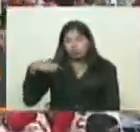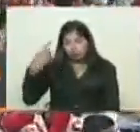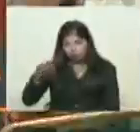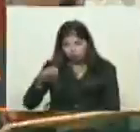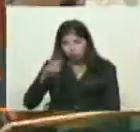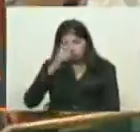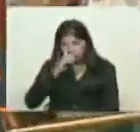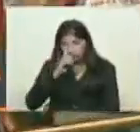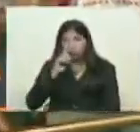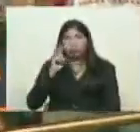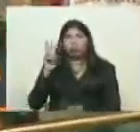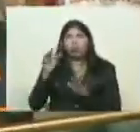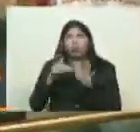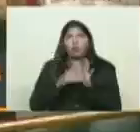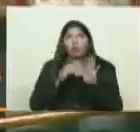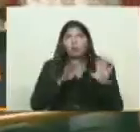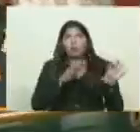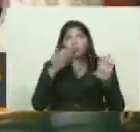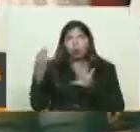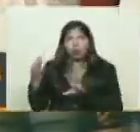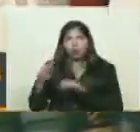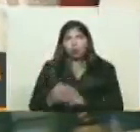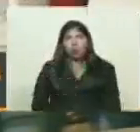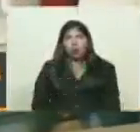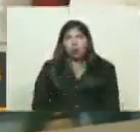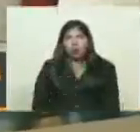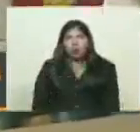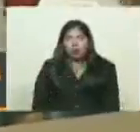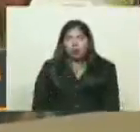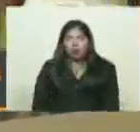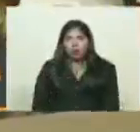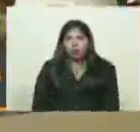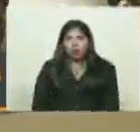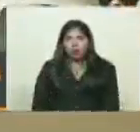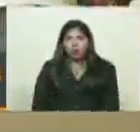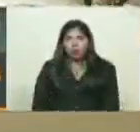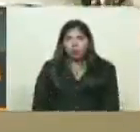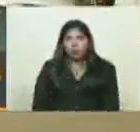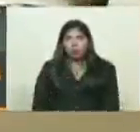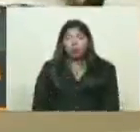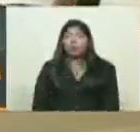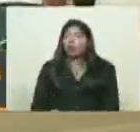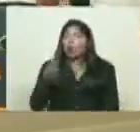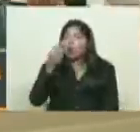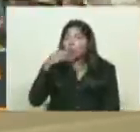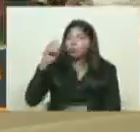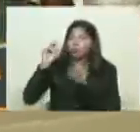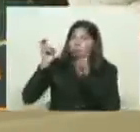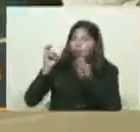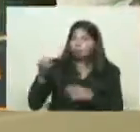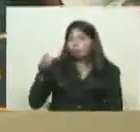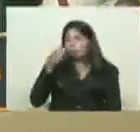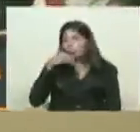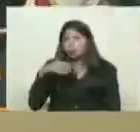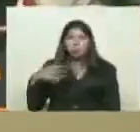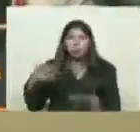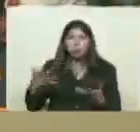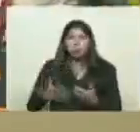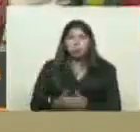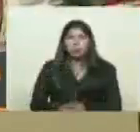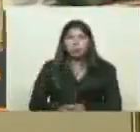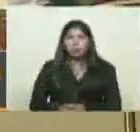la inversión social. Es importante destacar que en materia de alimentación, las autoridades también